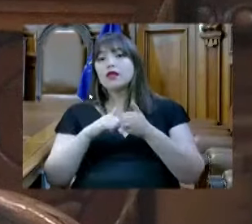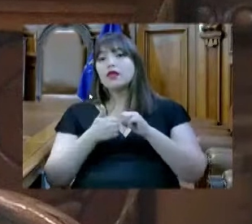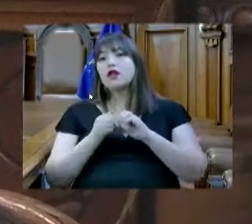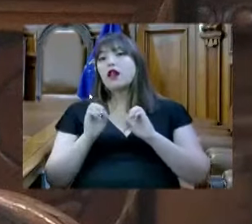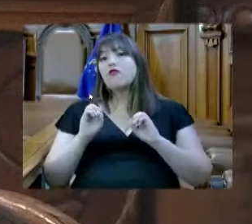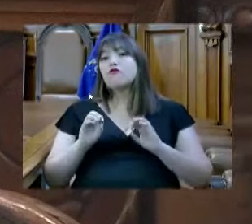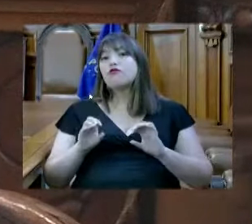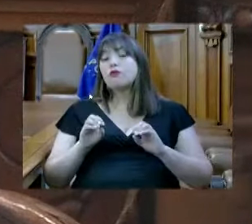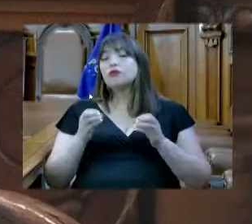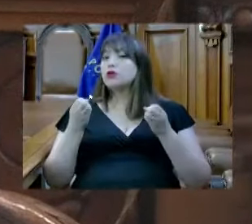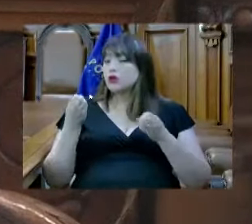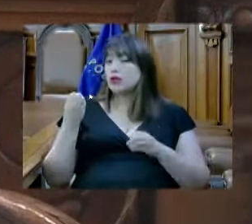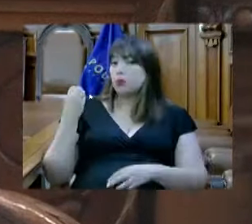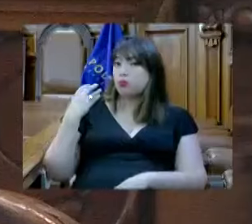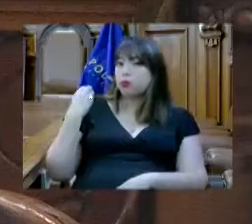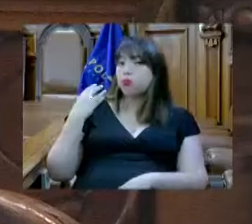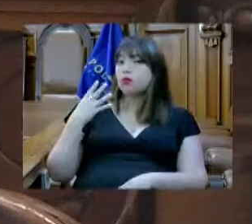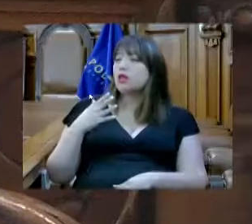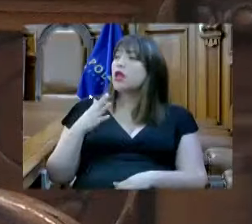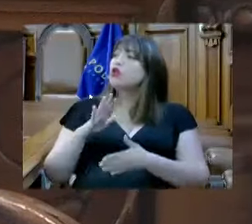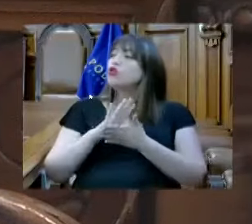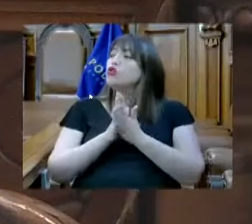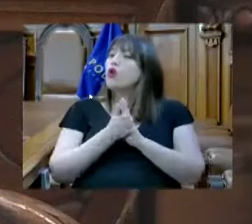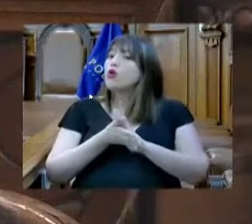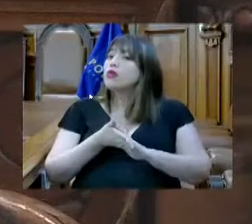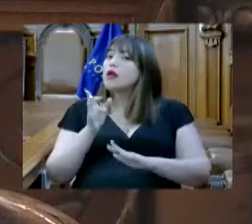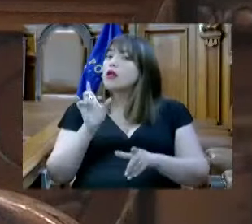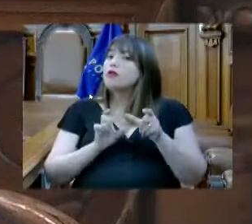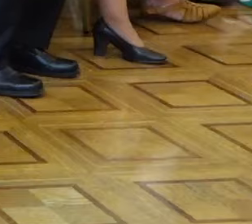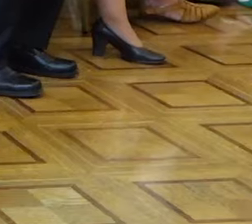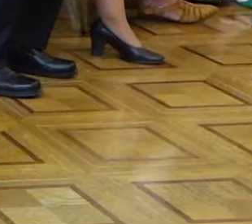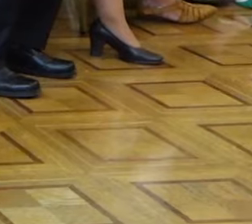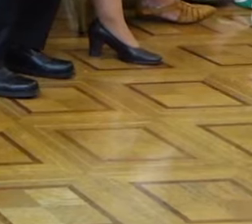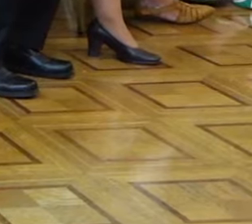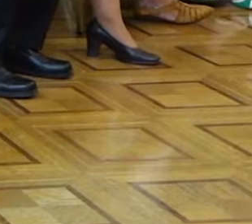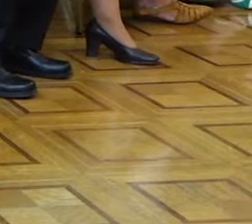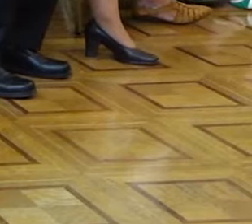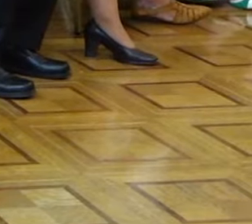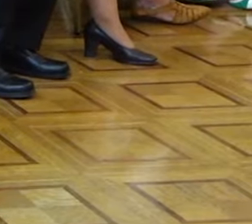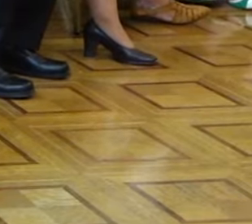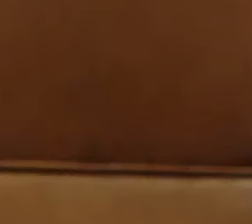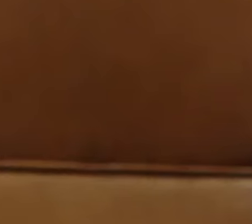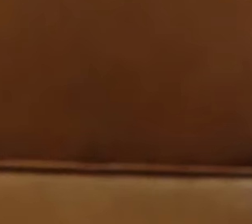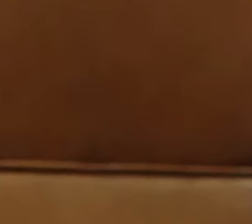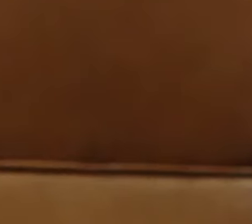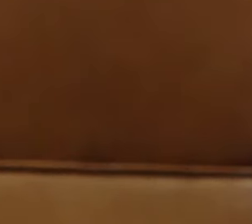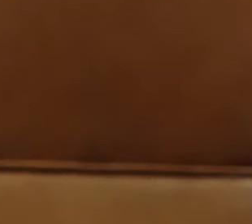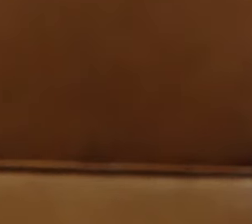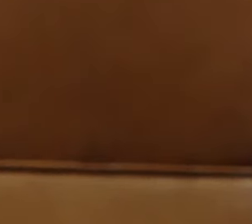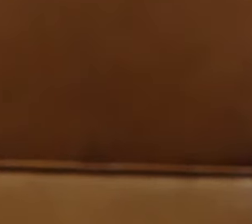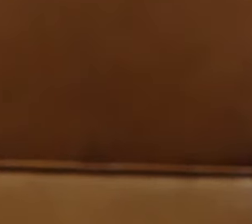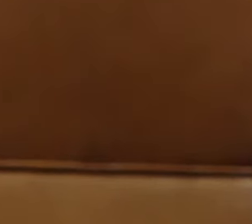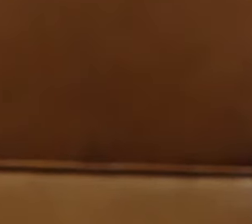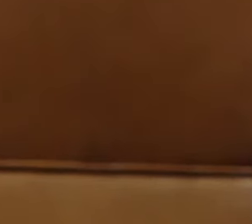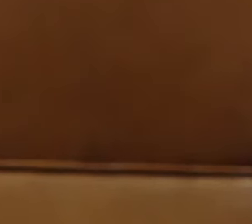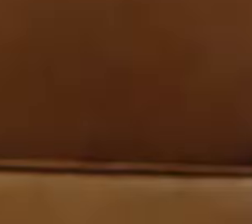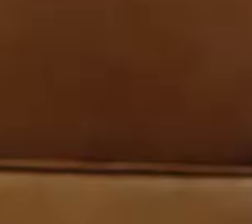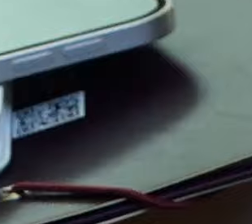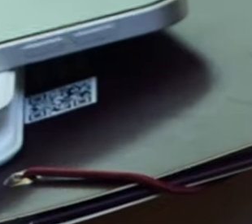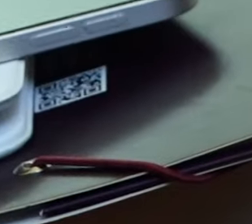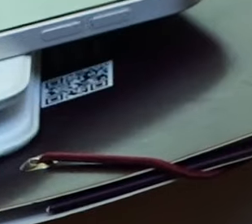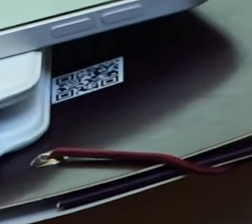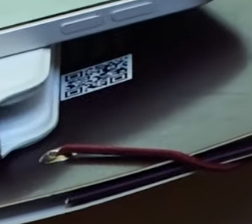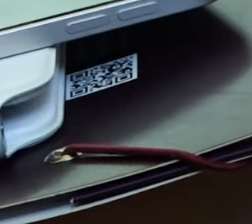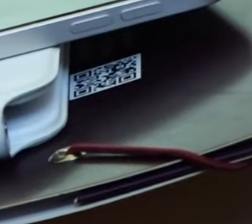y capacitación de todas las personas funcionarias del Poder Judicial. La instancia contó con una clase magistral impartida por María